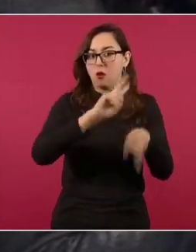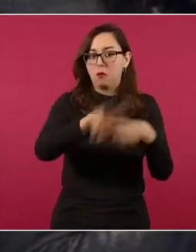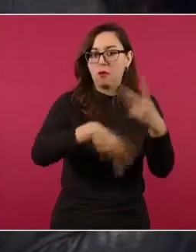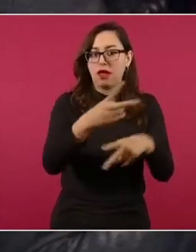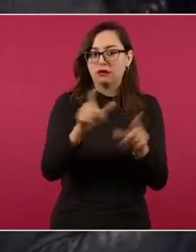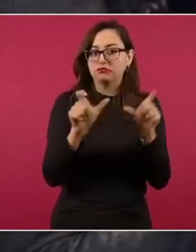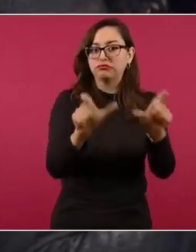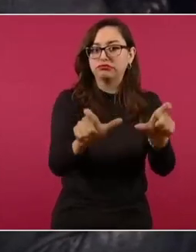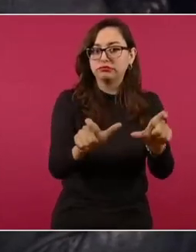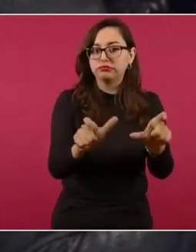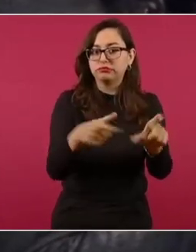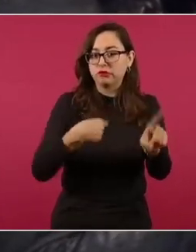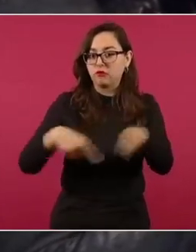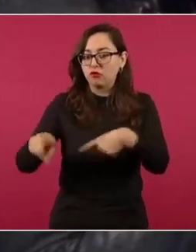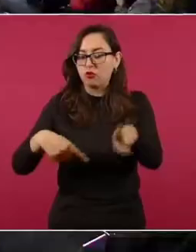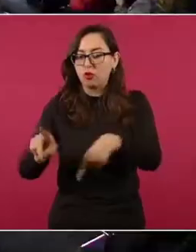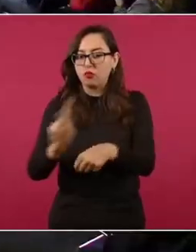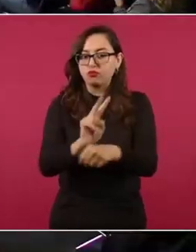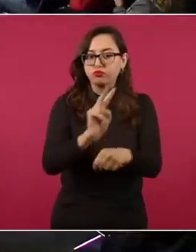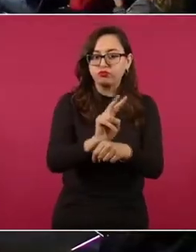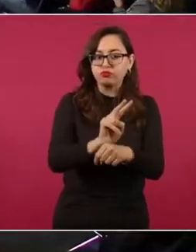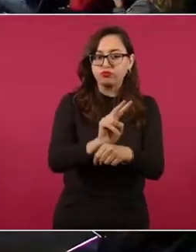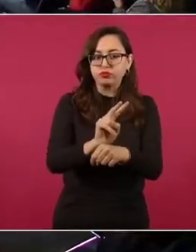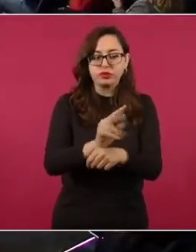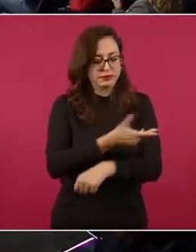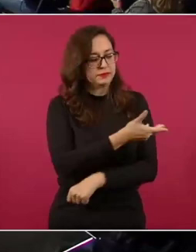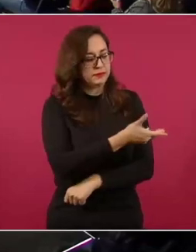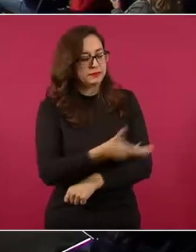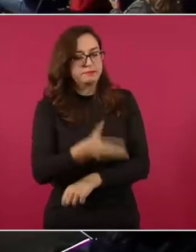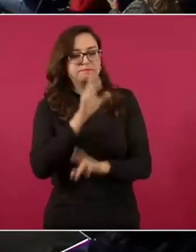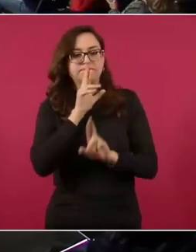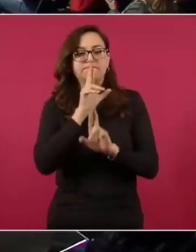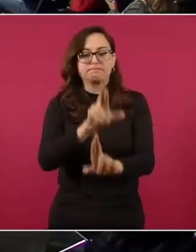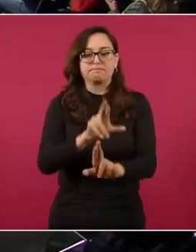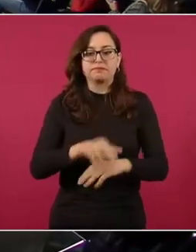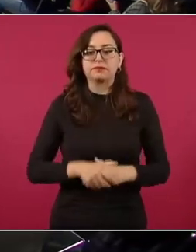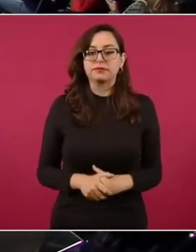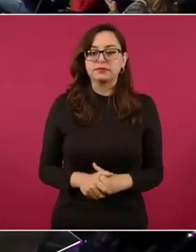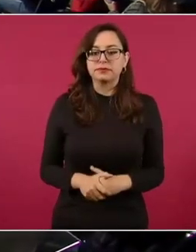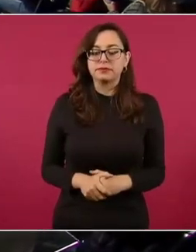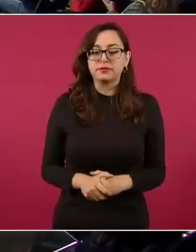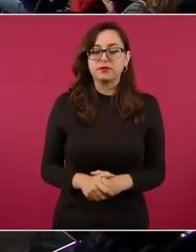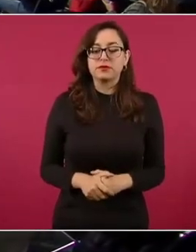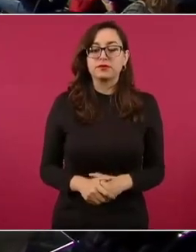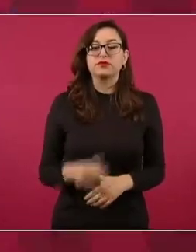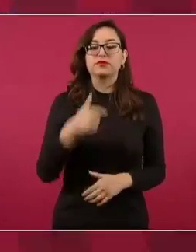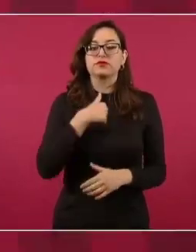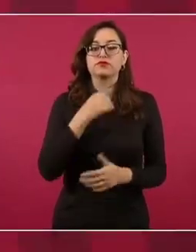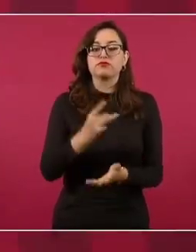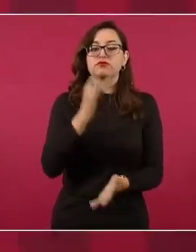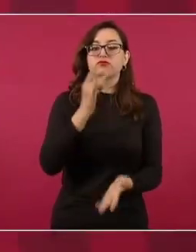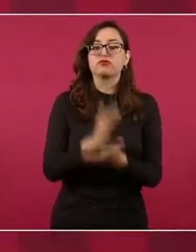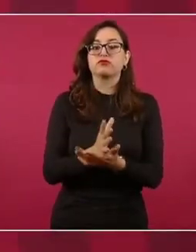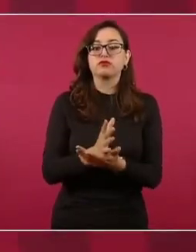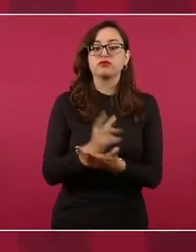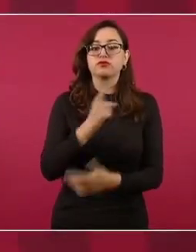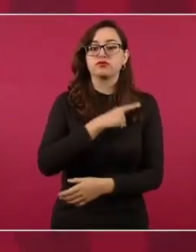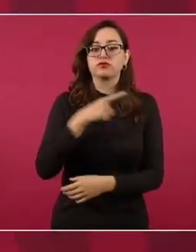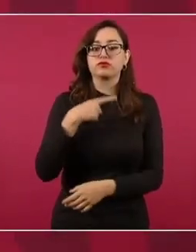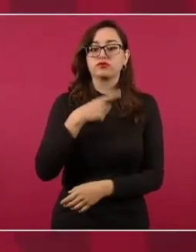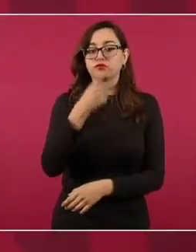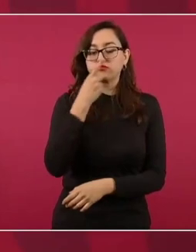justa mundialista? Serían las dos cuestiones, señor presidente. Eso lo va a contestar, Marcelo. Yo nada más les puedo decir que está empezando